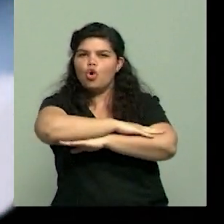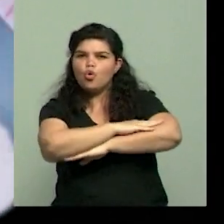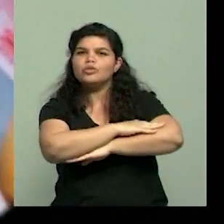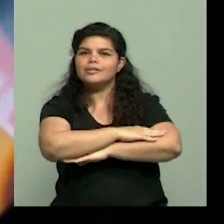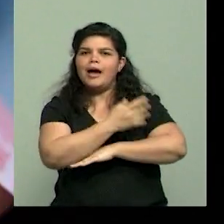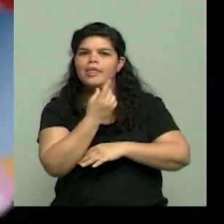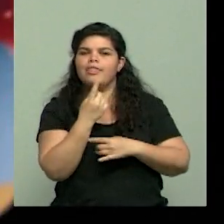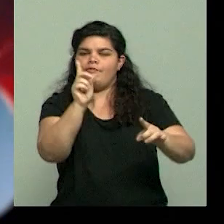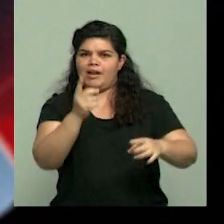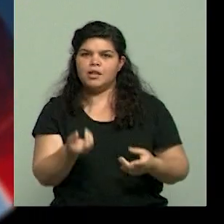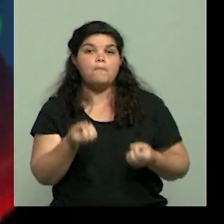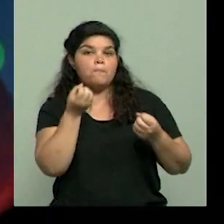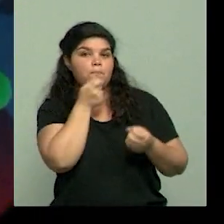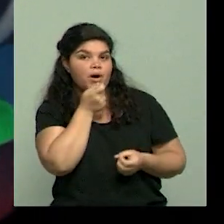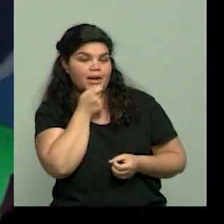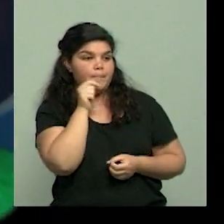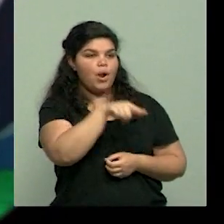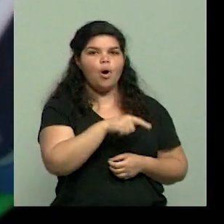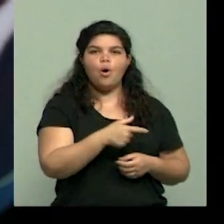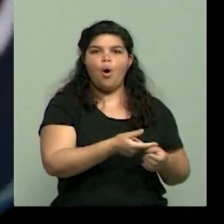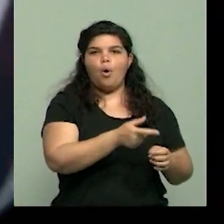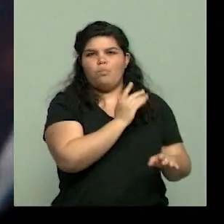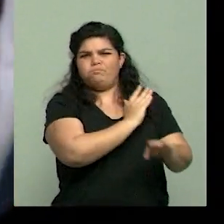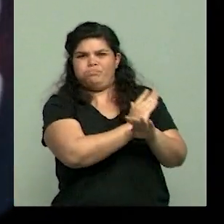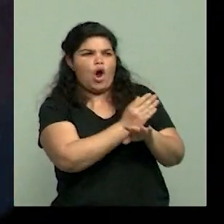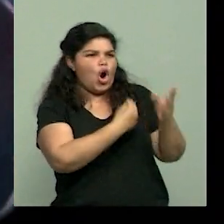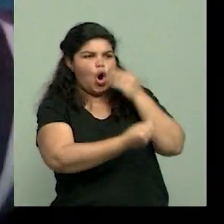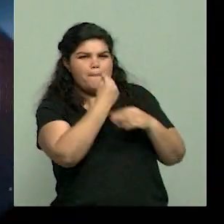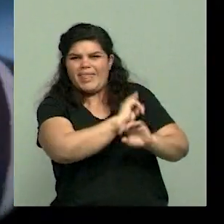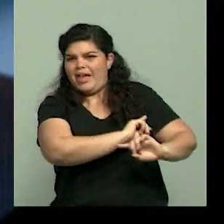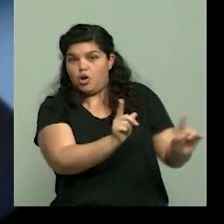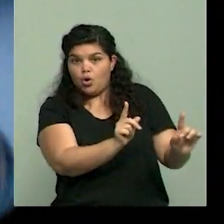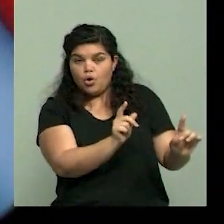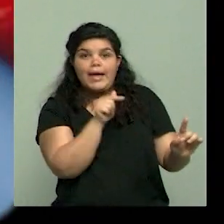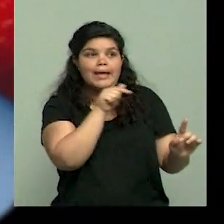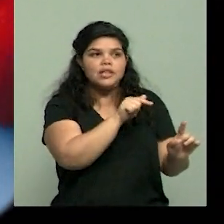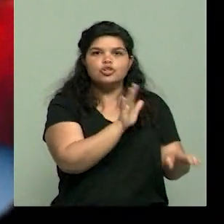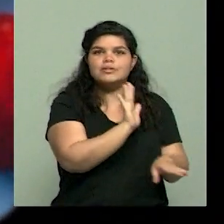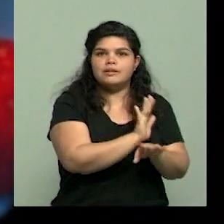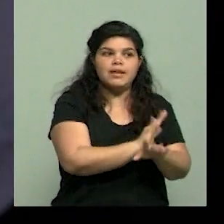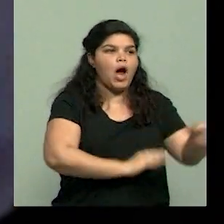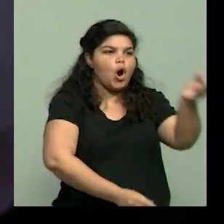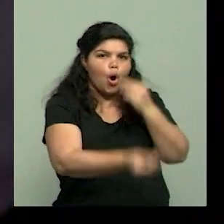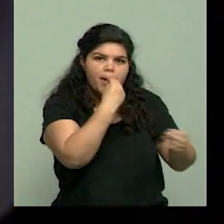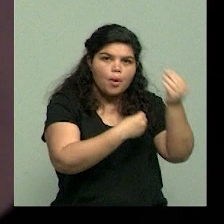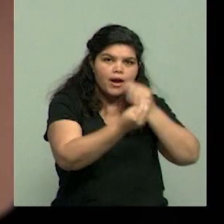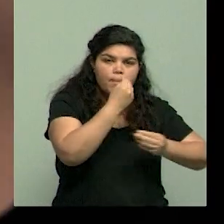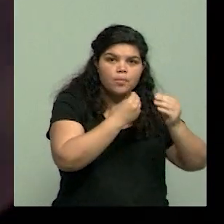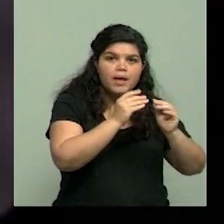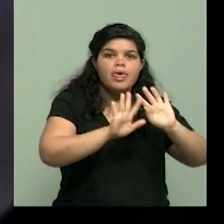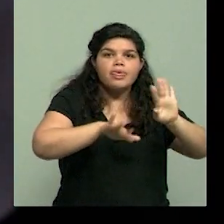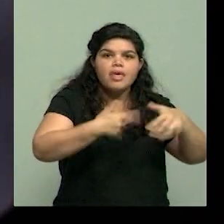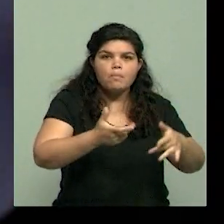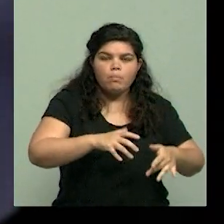o conductas purgativas, que es el comer y seguido a eso el vómito autoprovocado. Esa es la característica